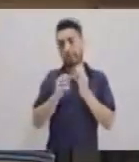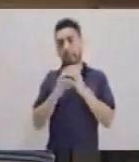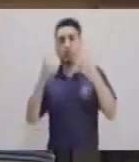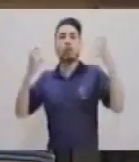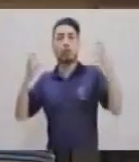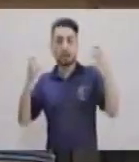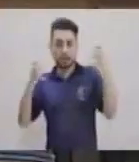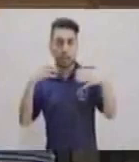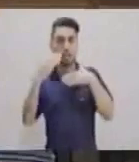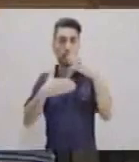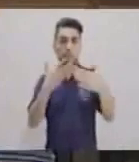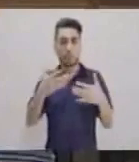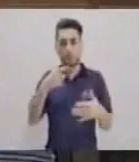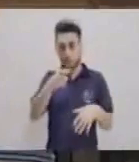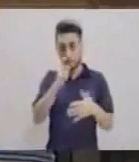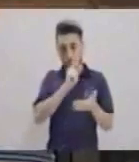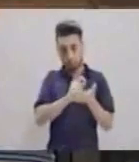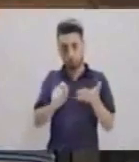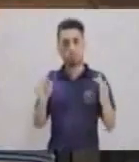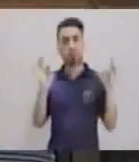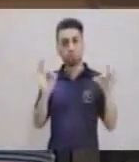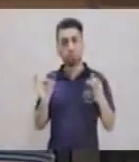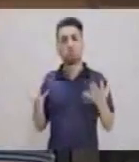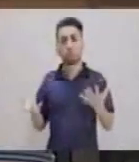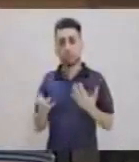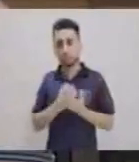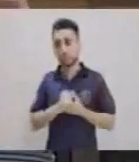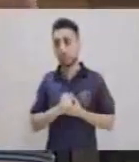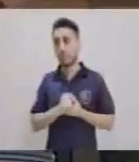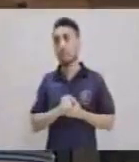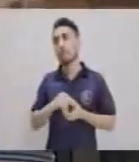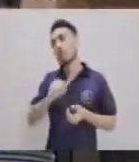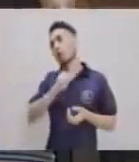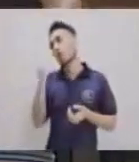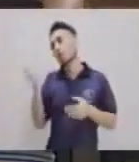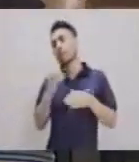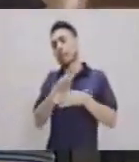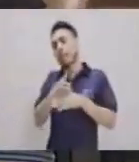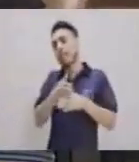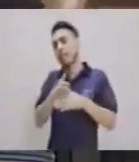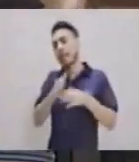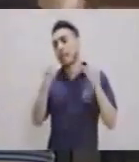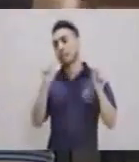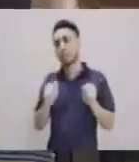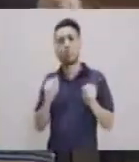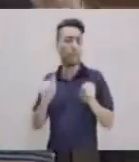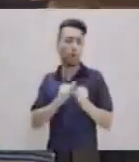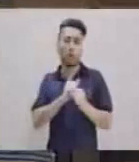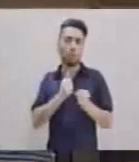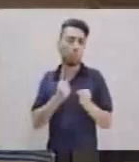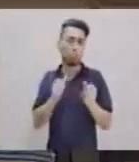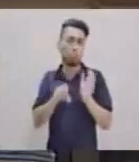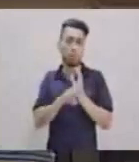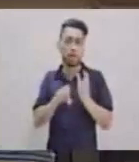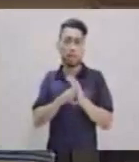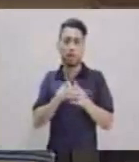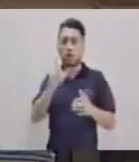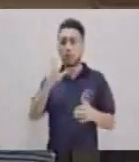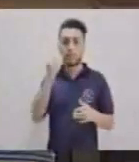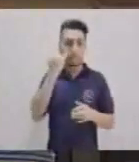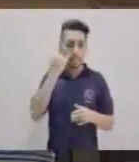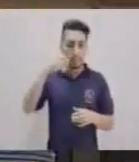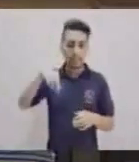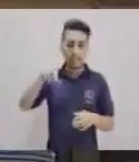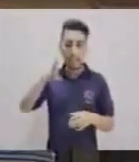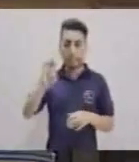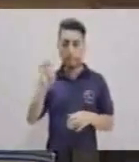determinado la calidad del trabajo que ustedes van a realizar. Además del pino, podemos trabajar también con otras maderas, como por ejemplo el